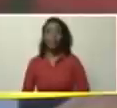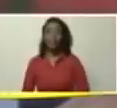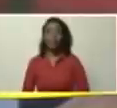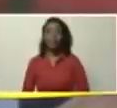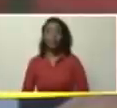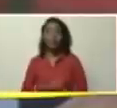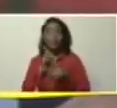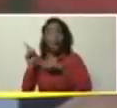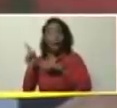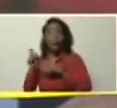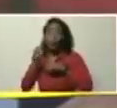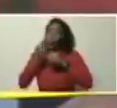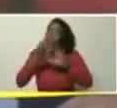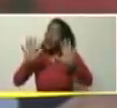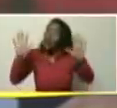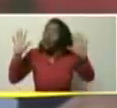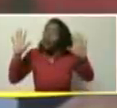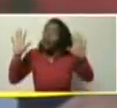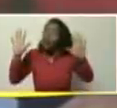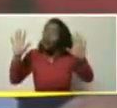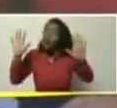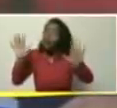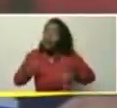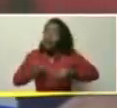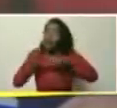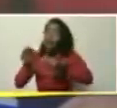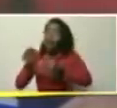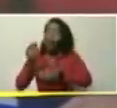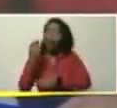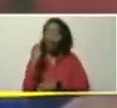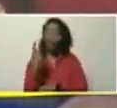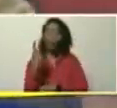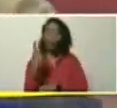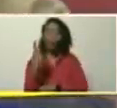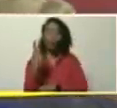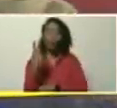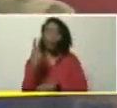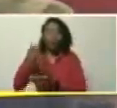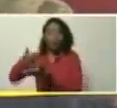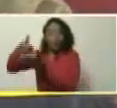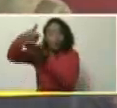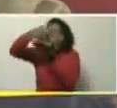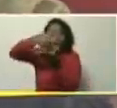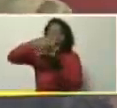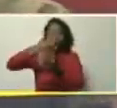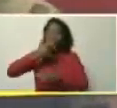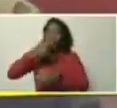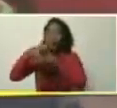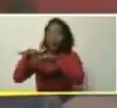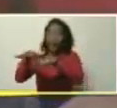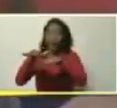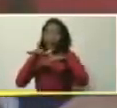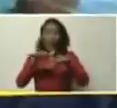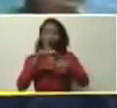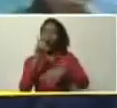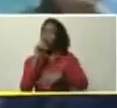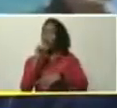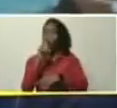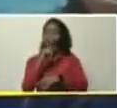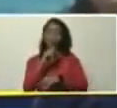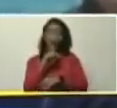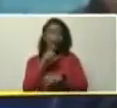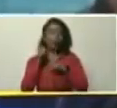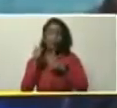Y allá, bueno, se dio en un monumento muy hermoso que no está en buenas condiciones y